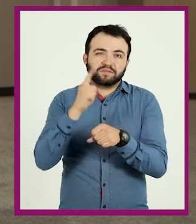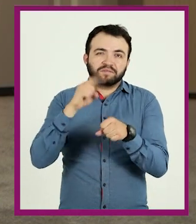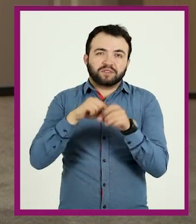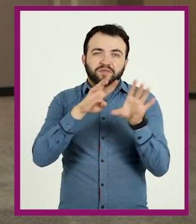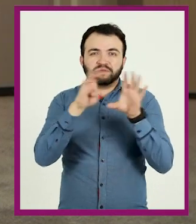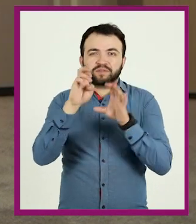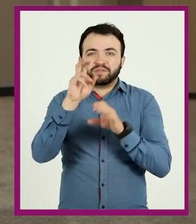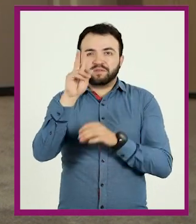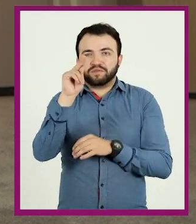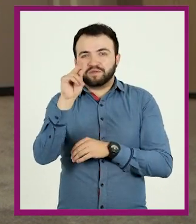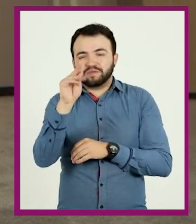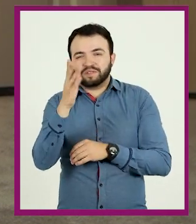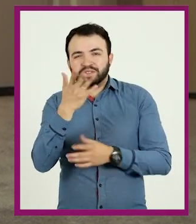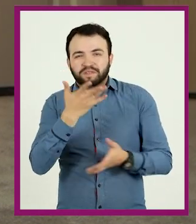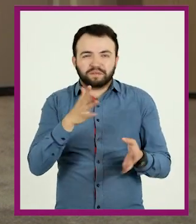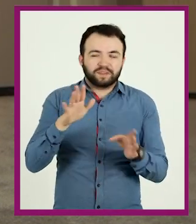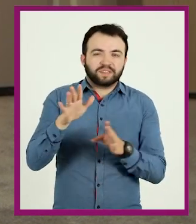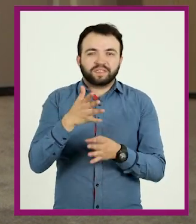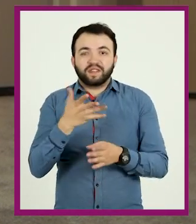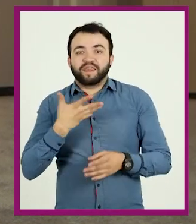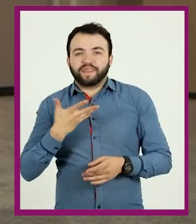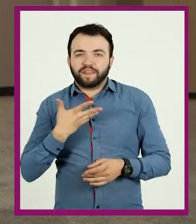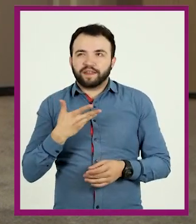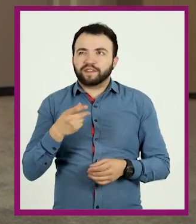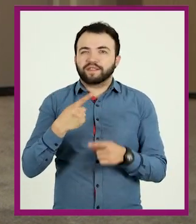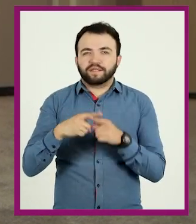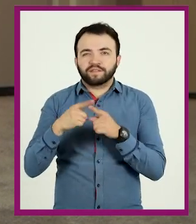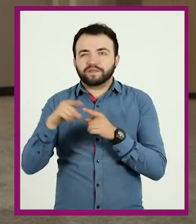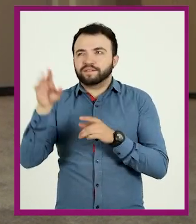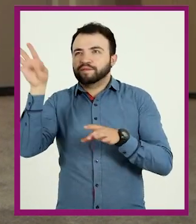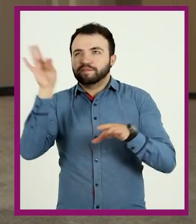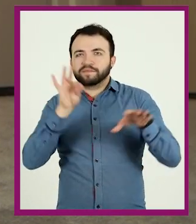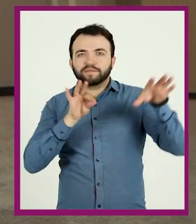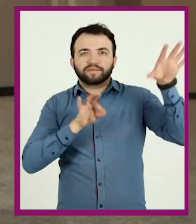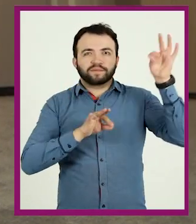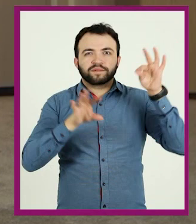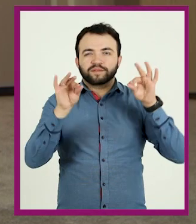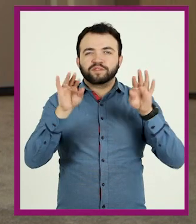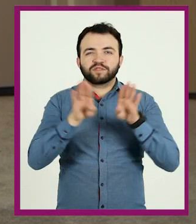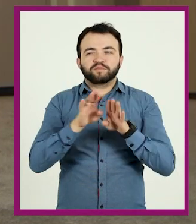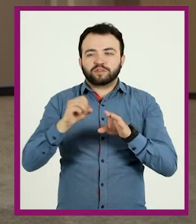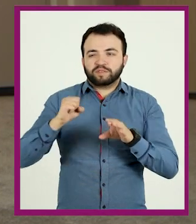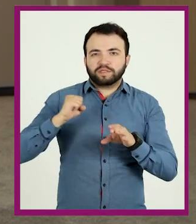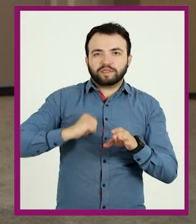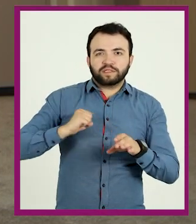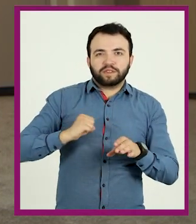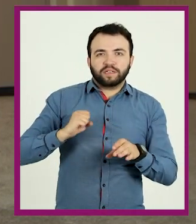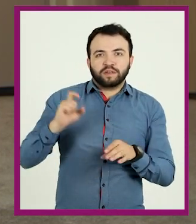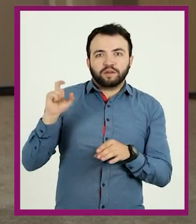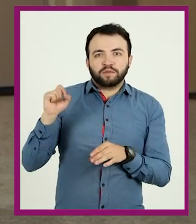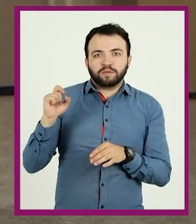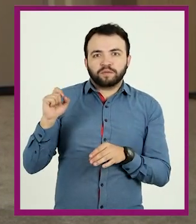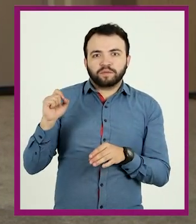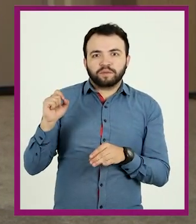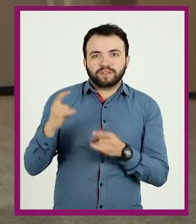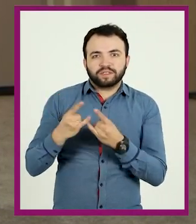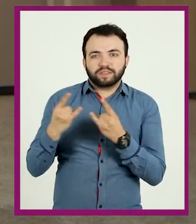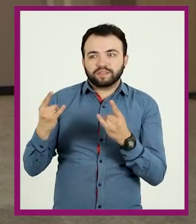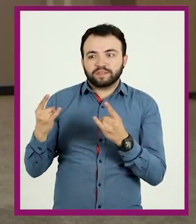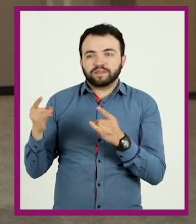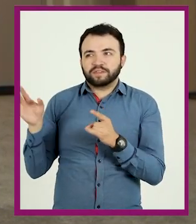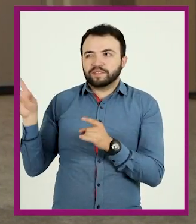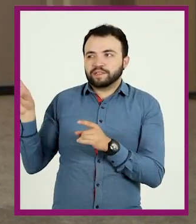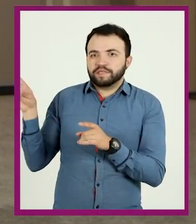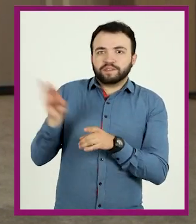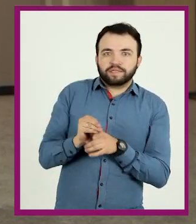que básicamente tomaba varias influencias, algunas de inicios del siglo XX en cuanto a cierta música folclórica